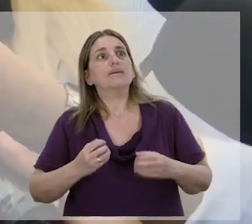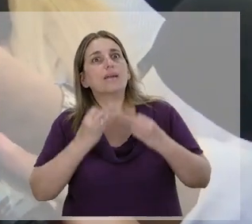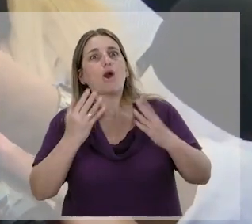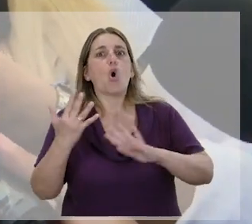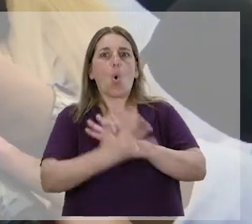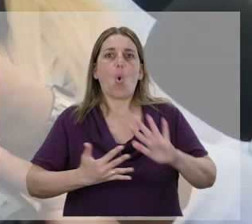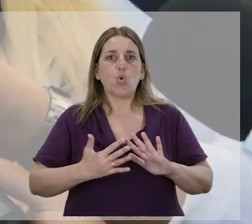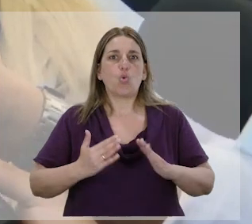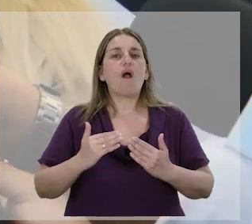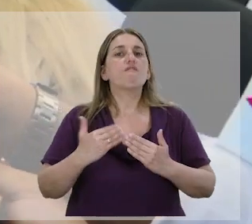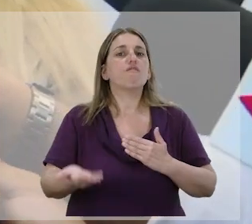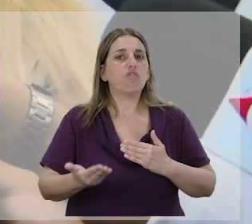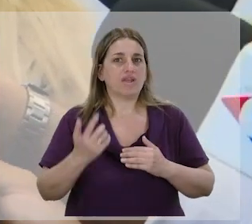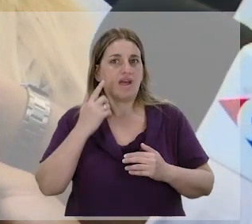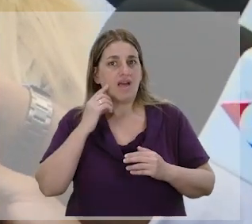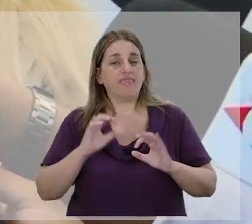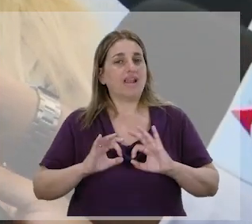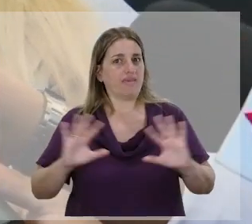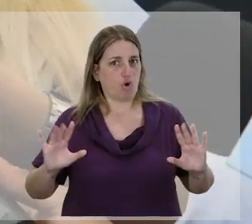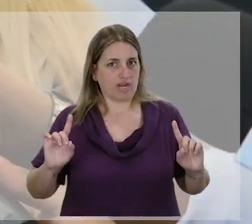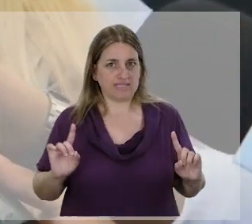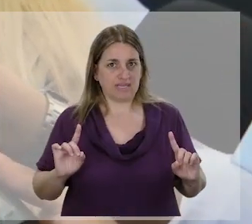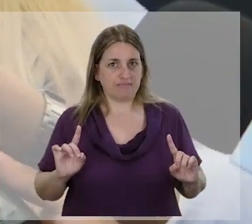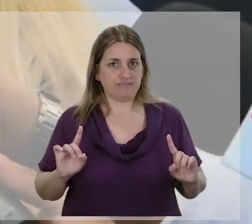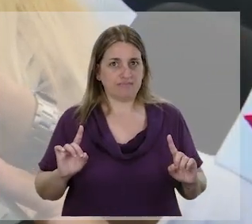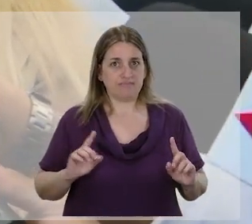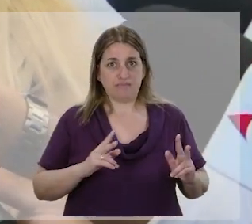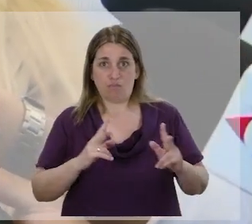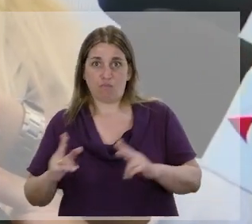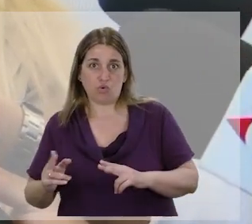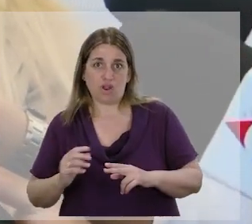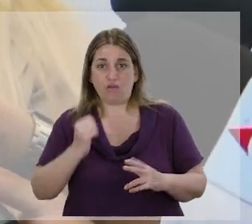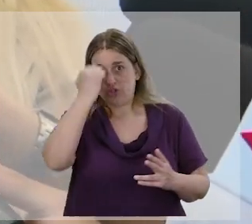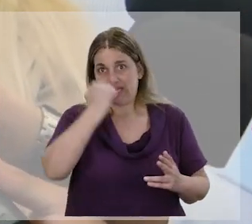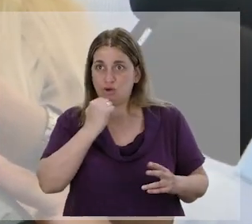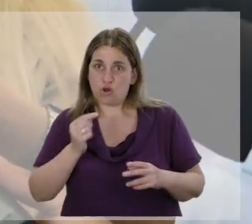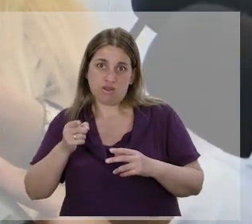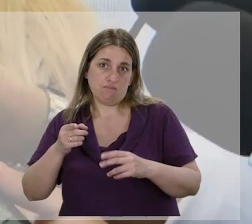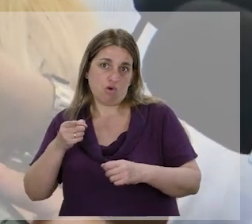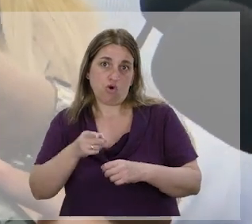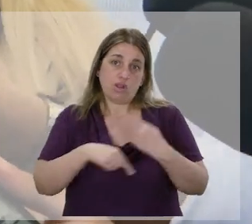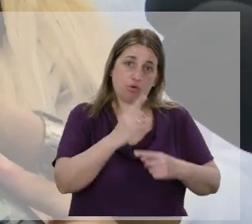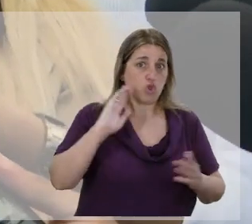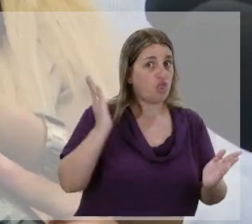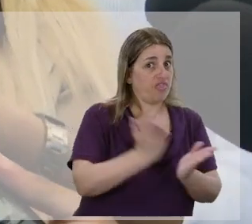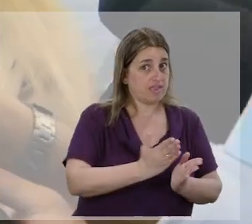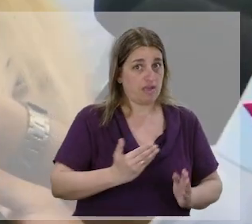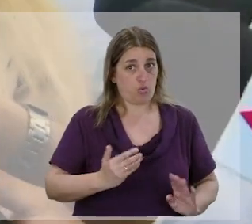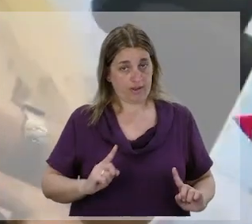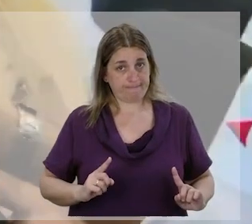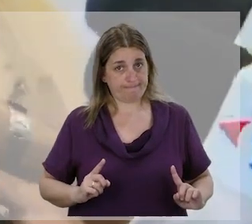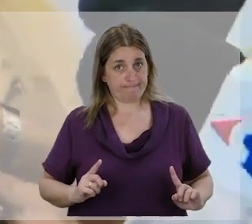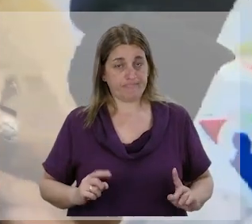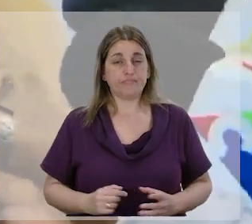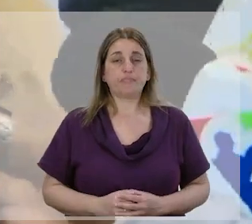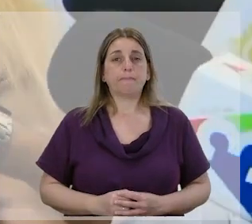se podían arrogar la potestad de hacer un mejor país por fuera de la democracia. Por un lado, los atentados, el